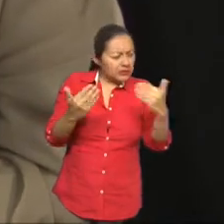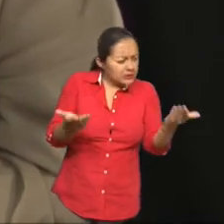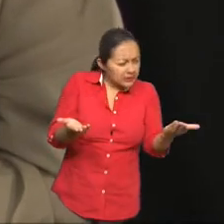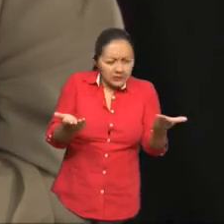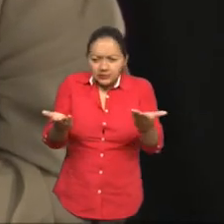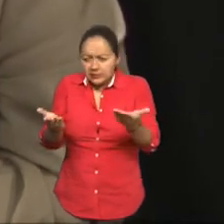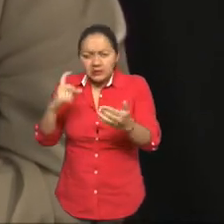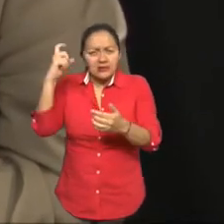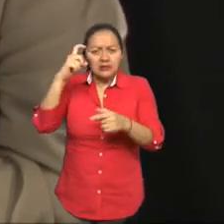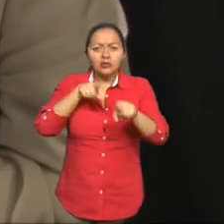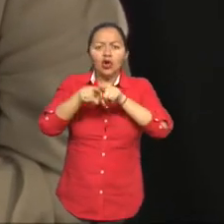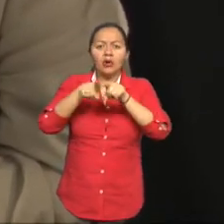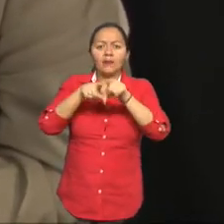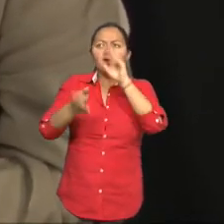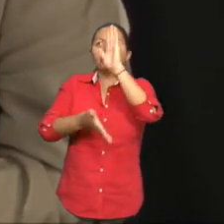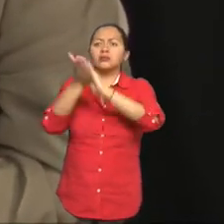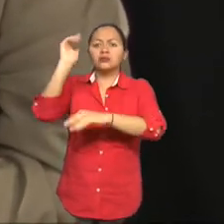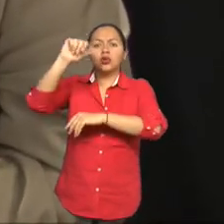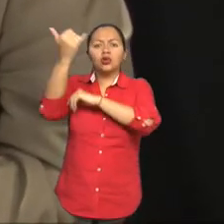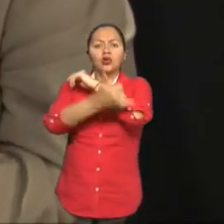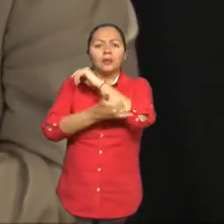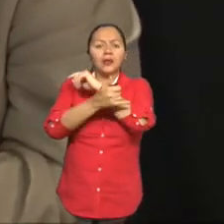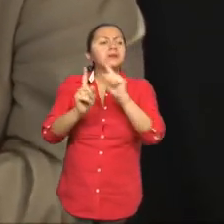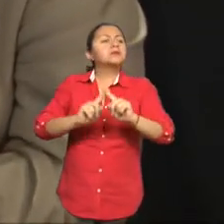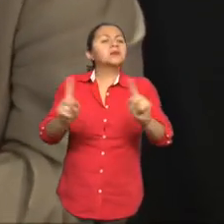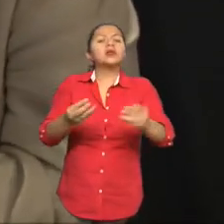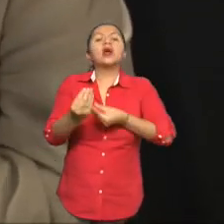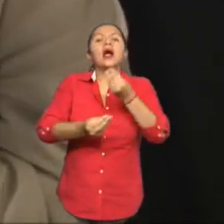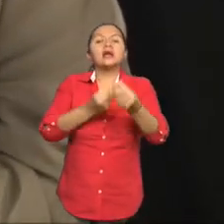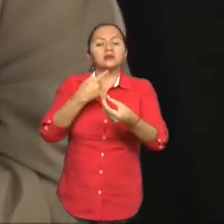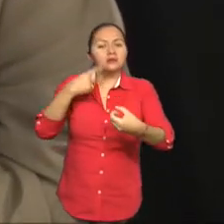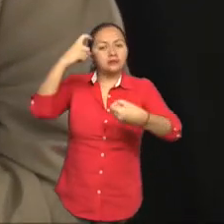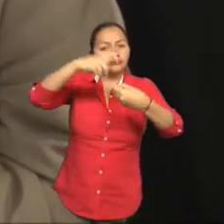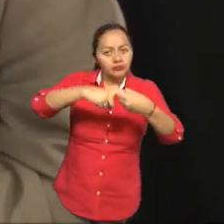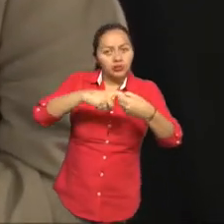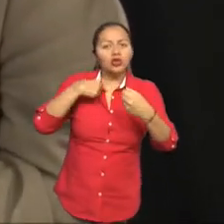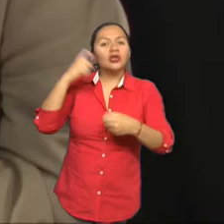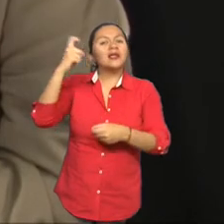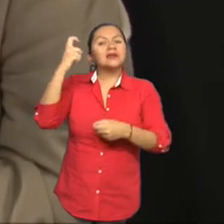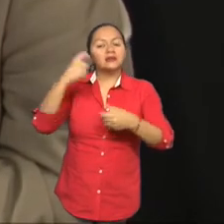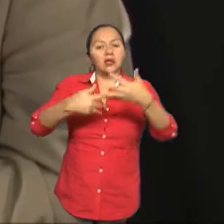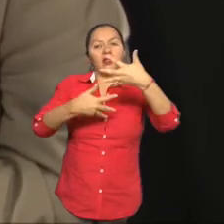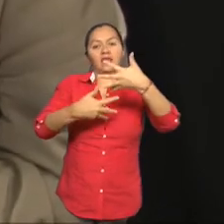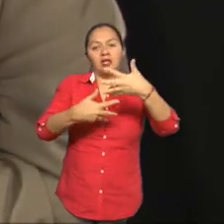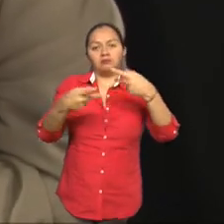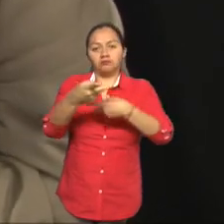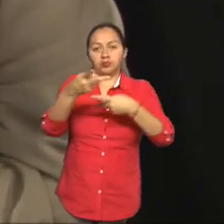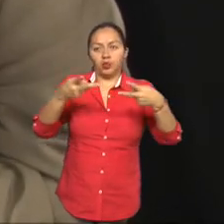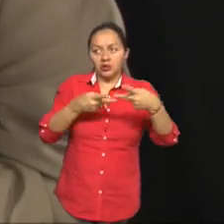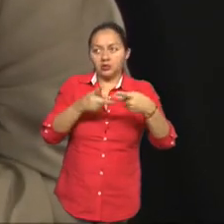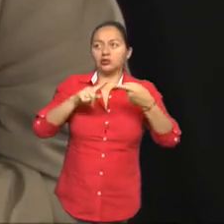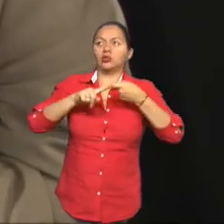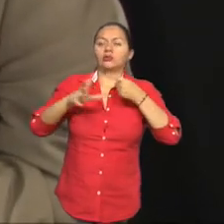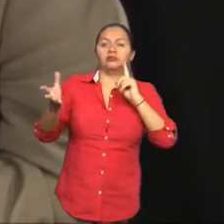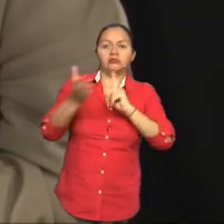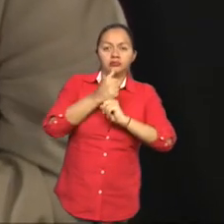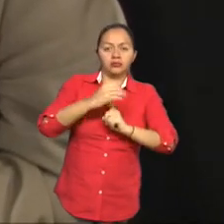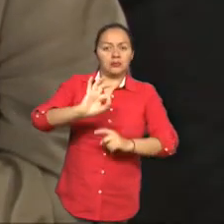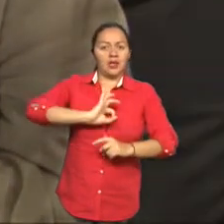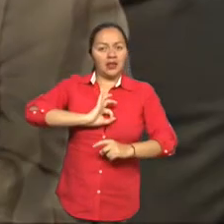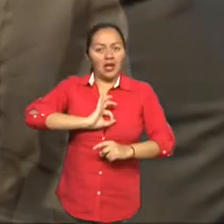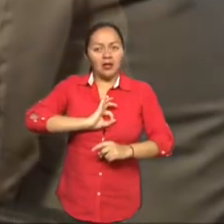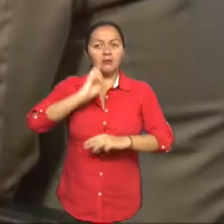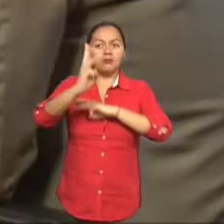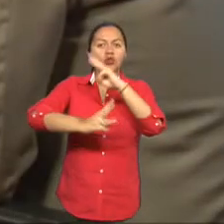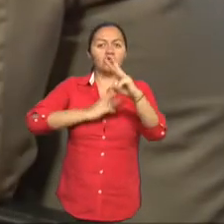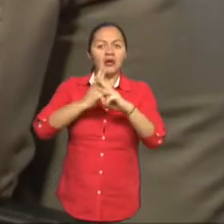tenían que ir a competir afuera, pero no buscábamos objetivos como meternos en los 10 primeros en América o meternos en los 15 primeros a nivel mundial.